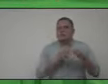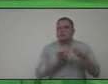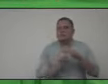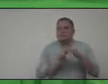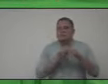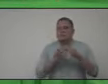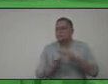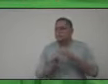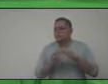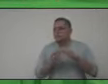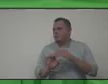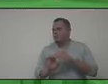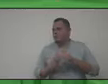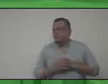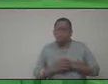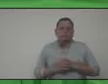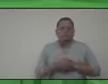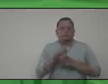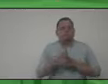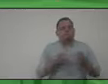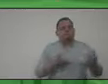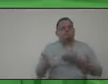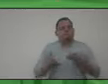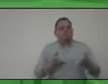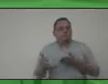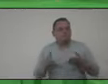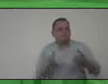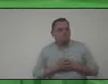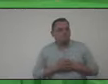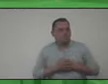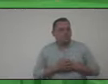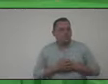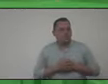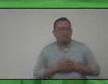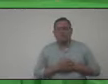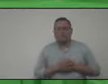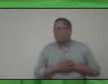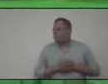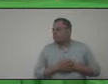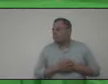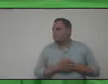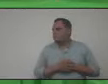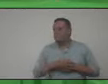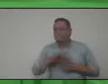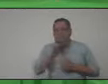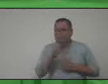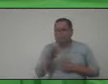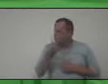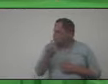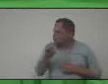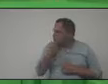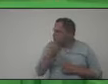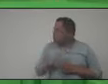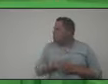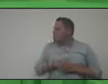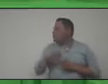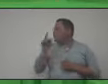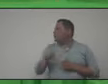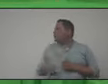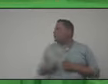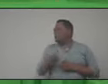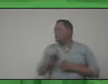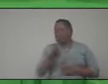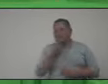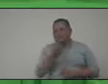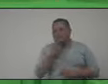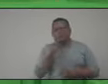especialidades, subespecialidades. Estamos ya tratando, tenemos desabastecimiento de medicamentos, tenemos